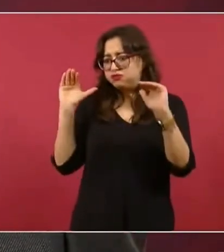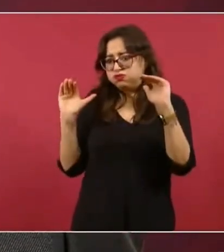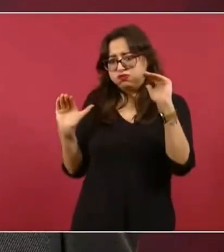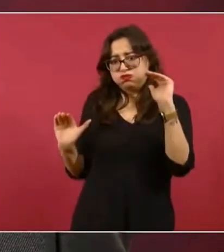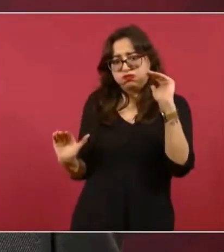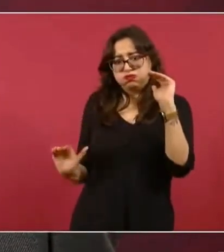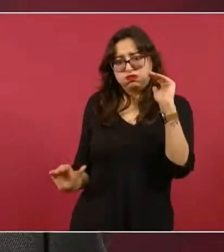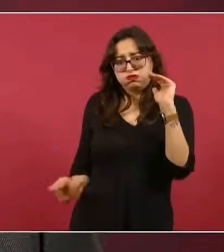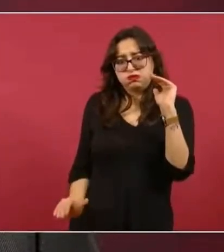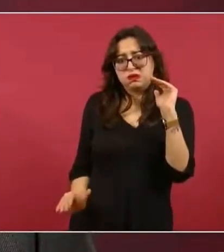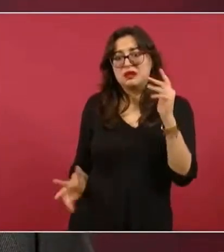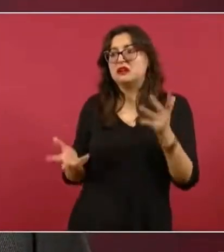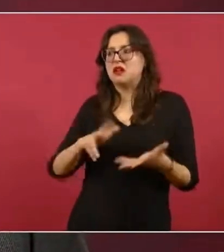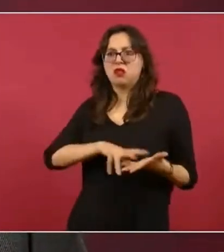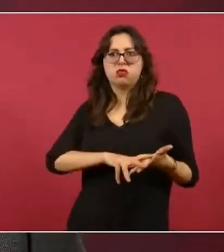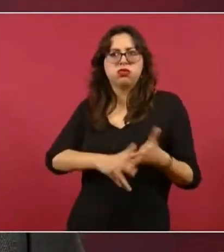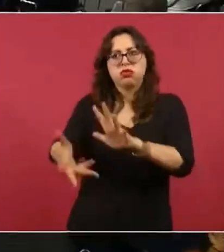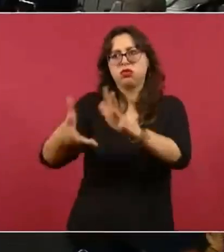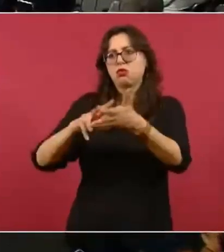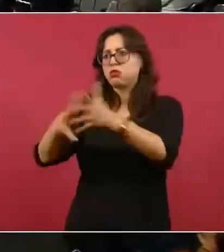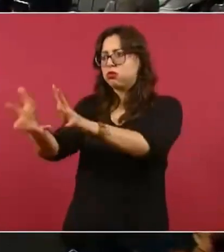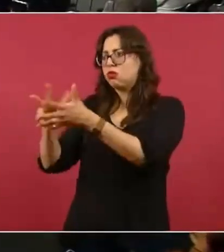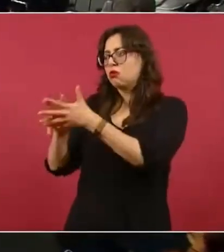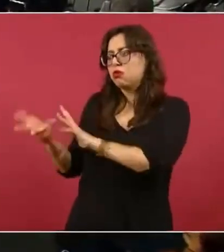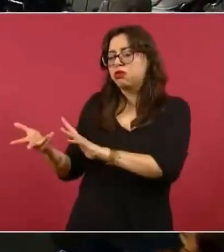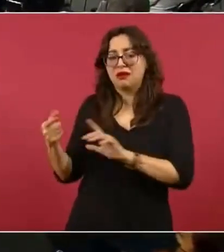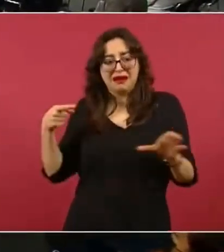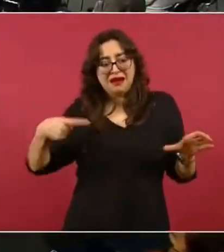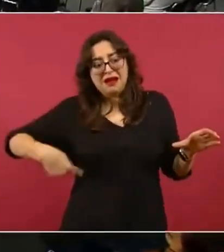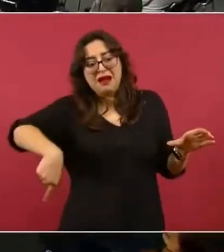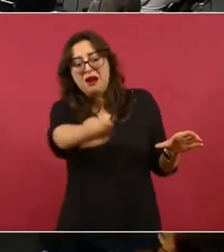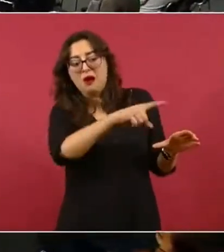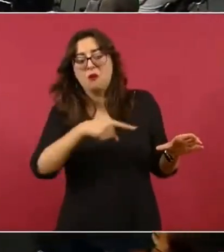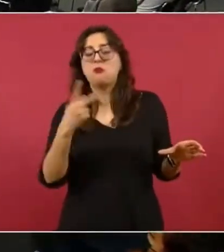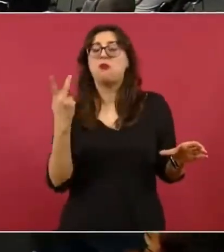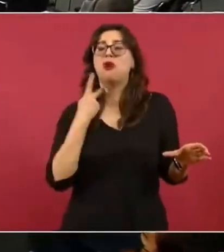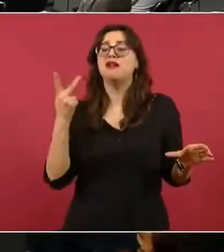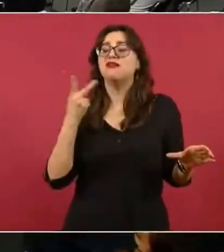viendo, la corrupción política,